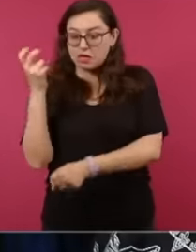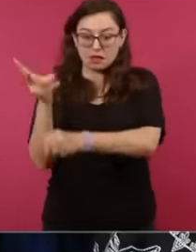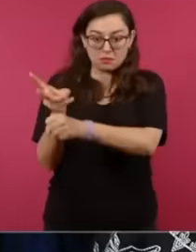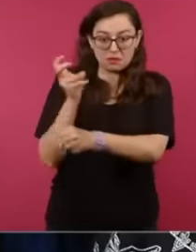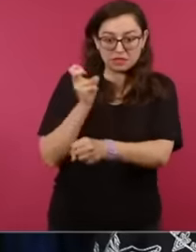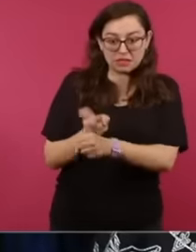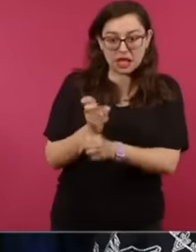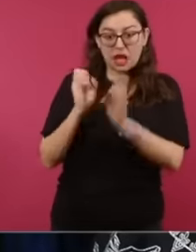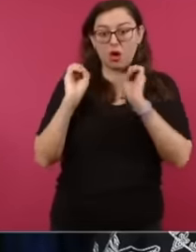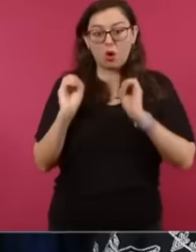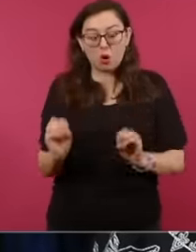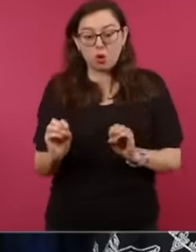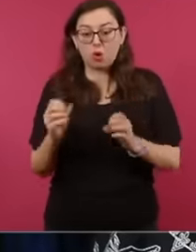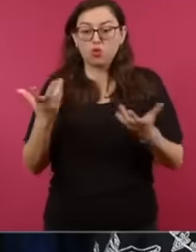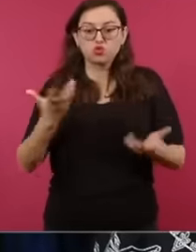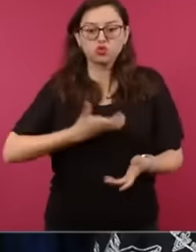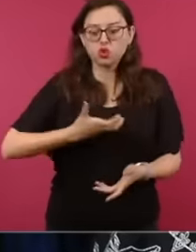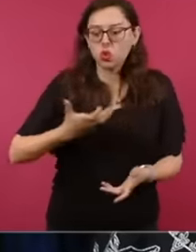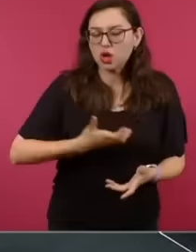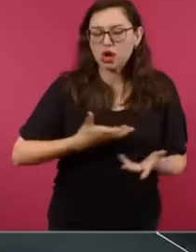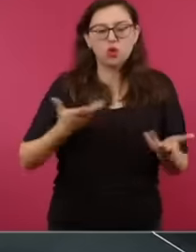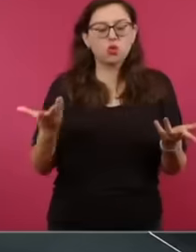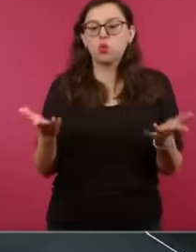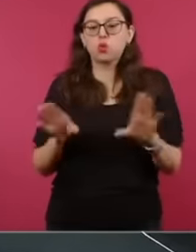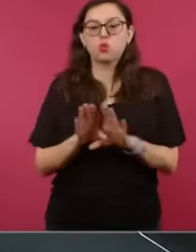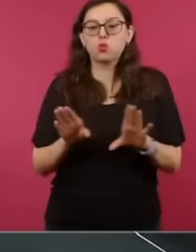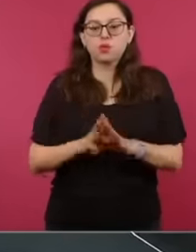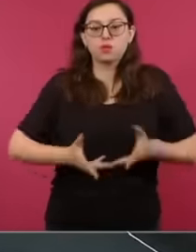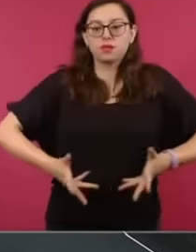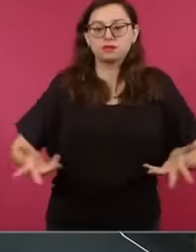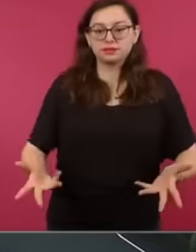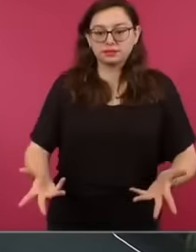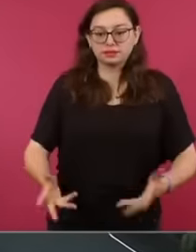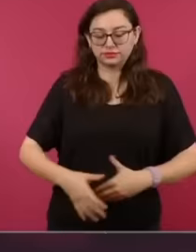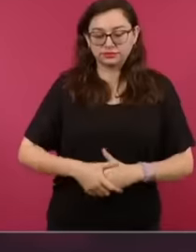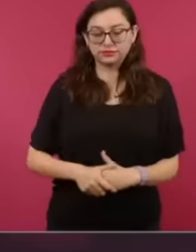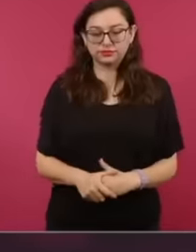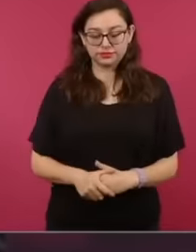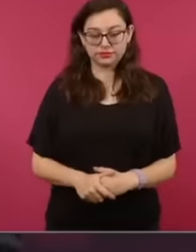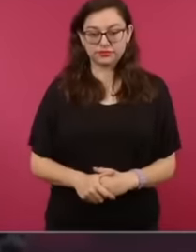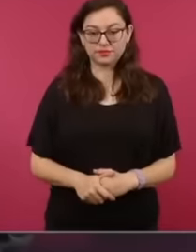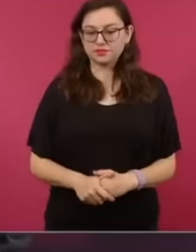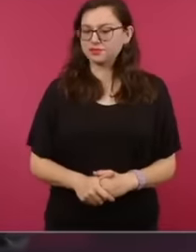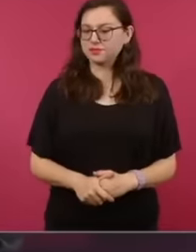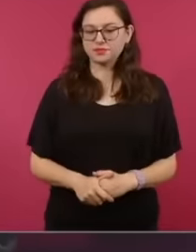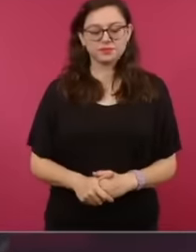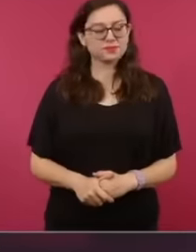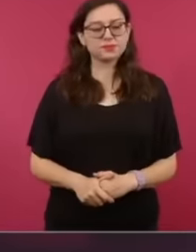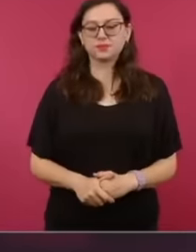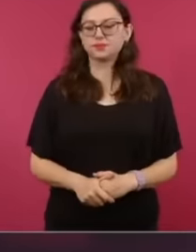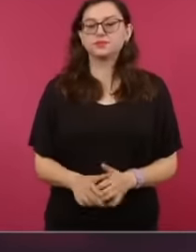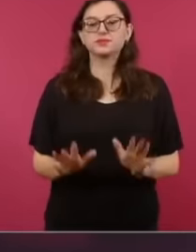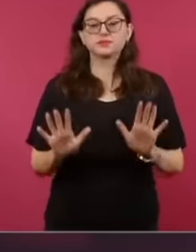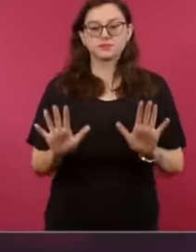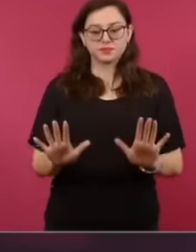no va a estar con la ganadora, ganadora en el Zócalo? ¿Qué es lo que va a hacer, presidente? Muchas gracias. No, nada más voy a